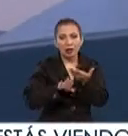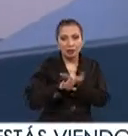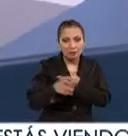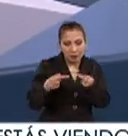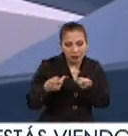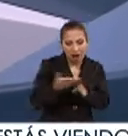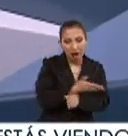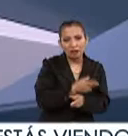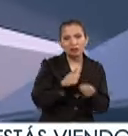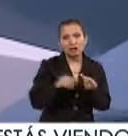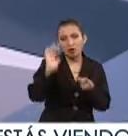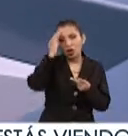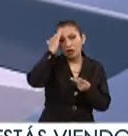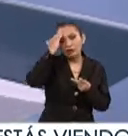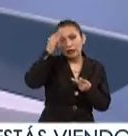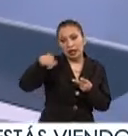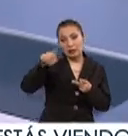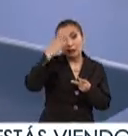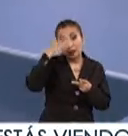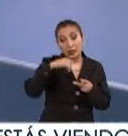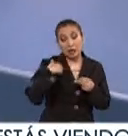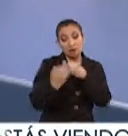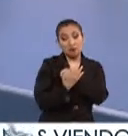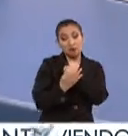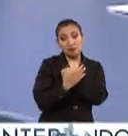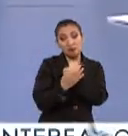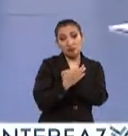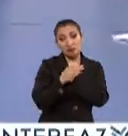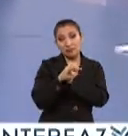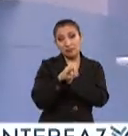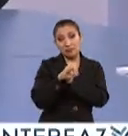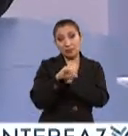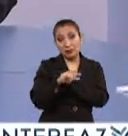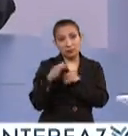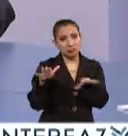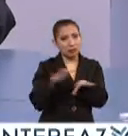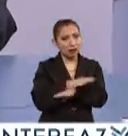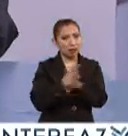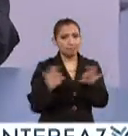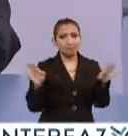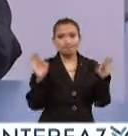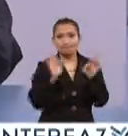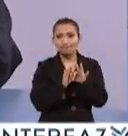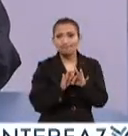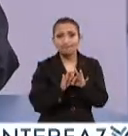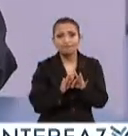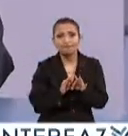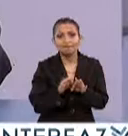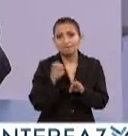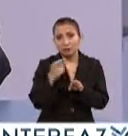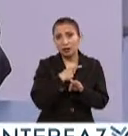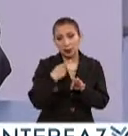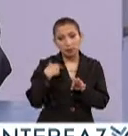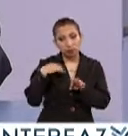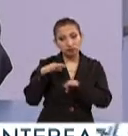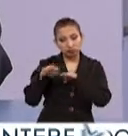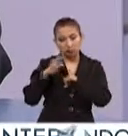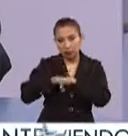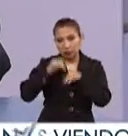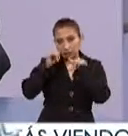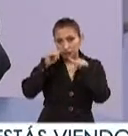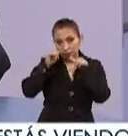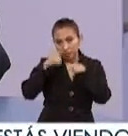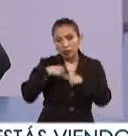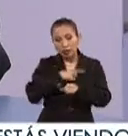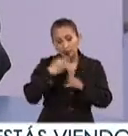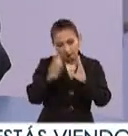prevención, en el conocimiento de la gente y en la protección civil, ¿no? O sea, es un cambio yo creo que muy importante, es algo en lo que hay que seguir trabajando, hay